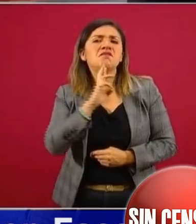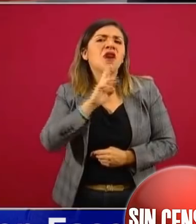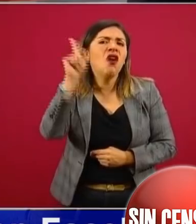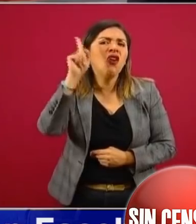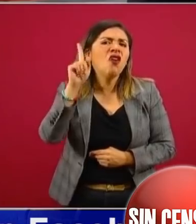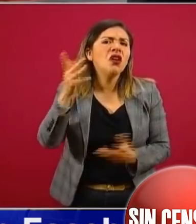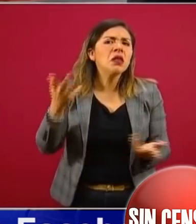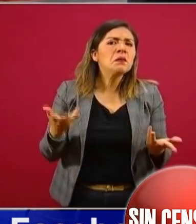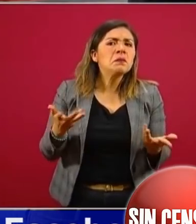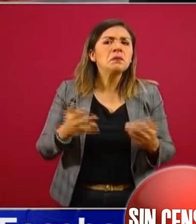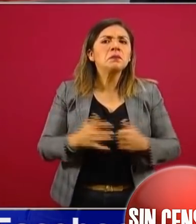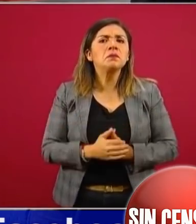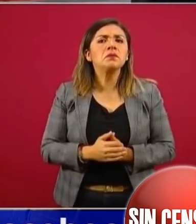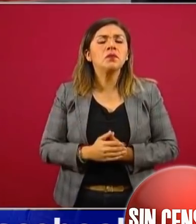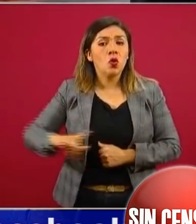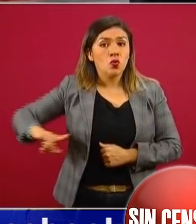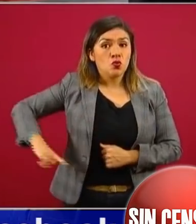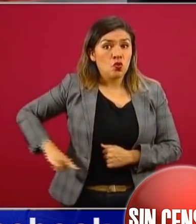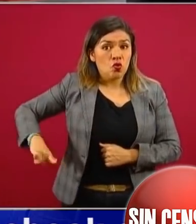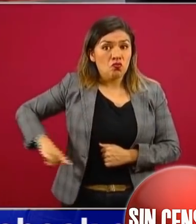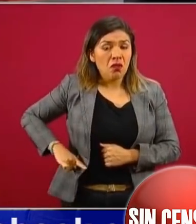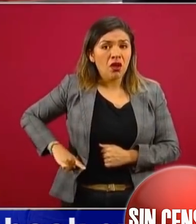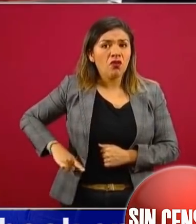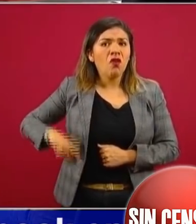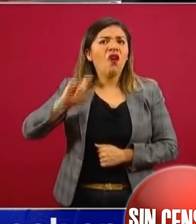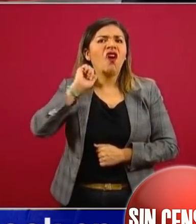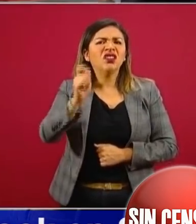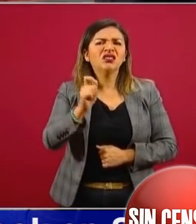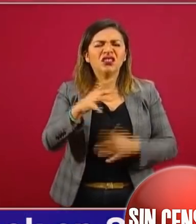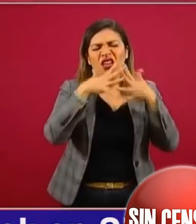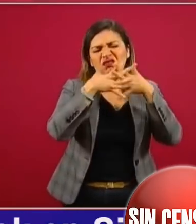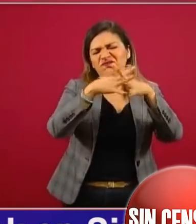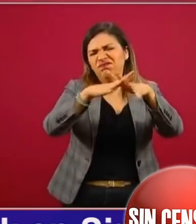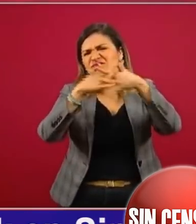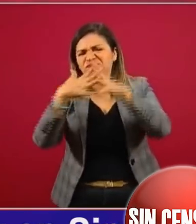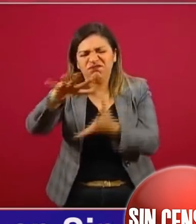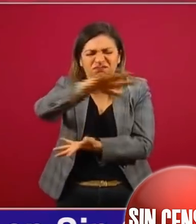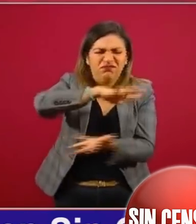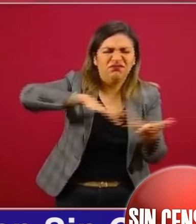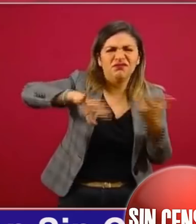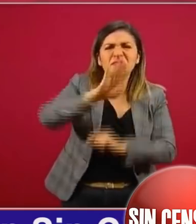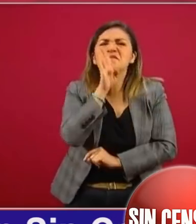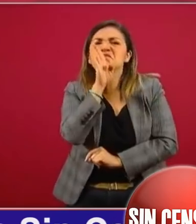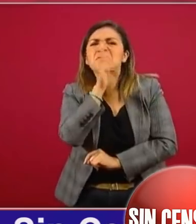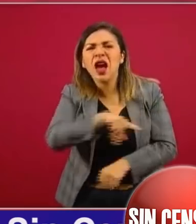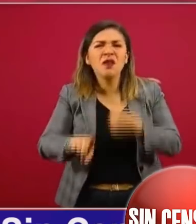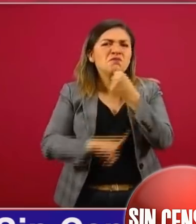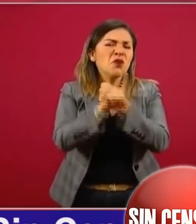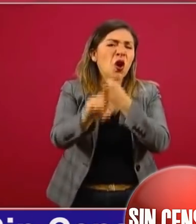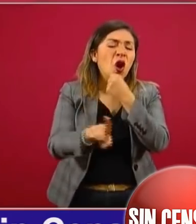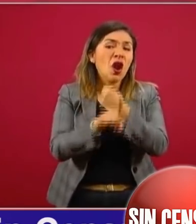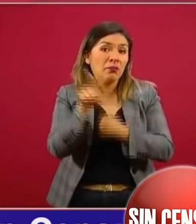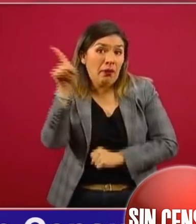que el gobierno fuese un desorden, un caos,